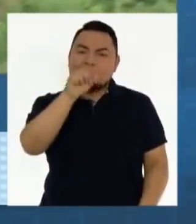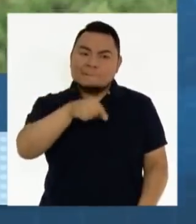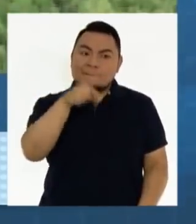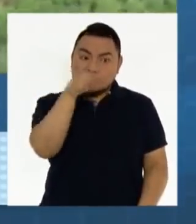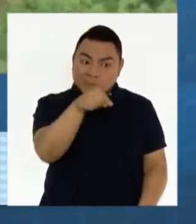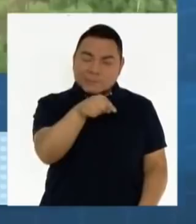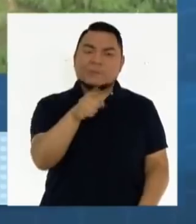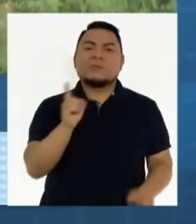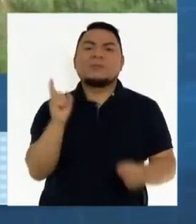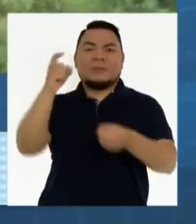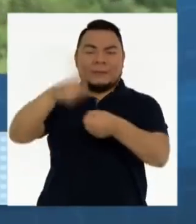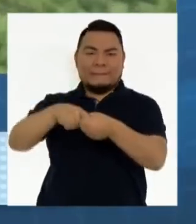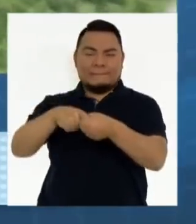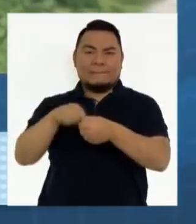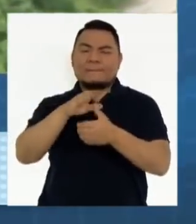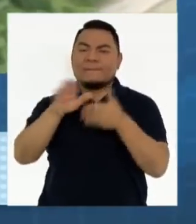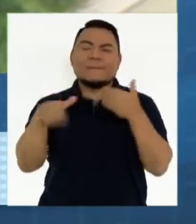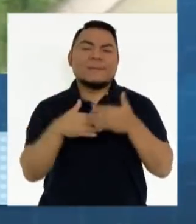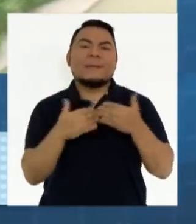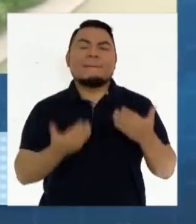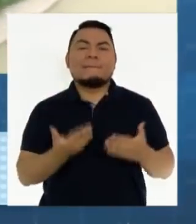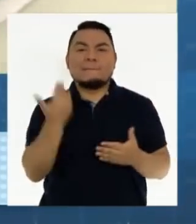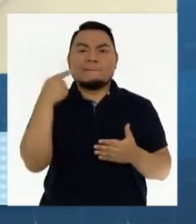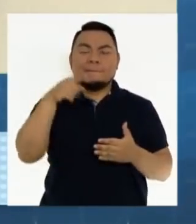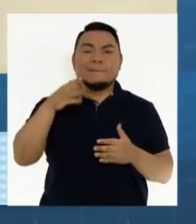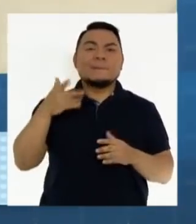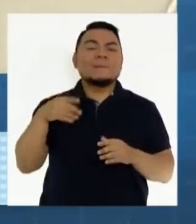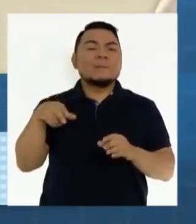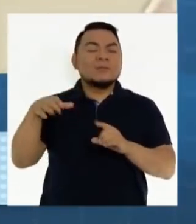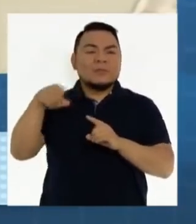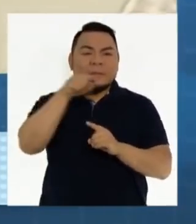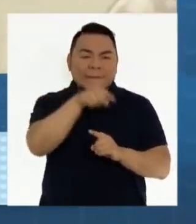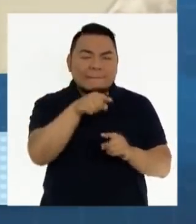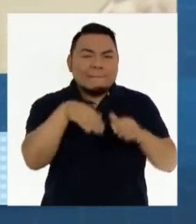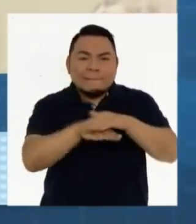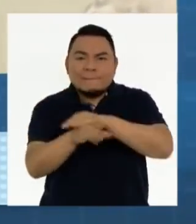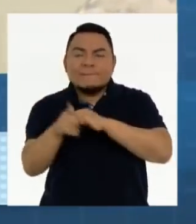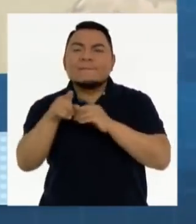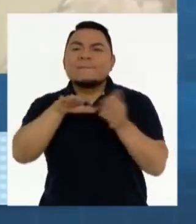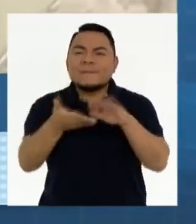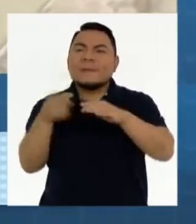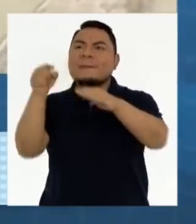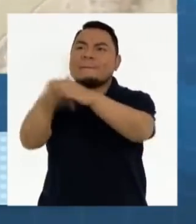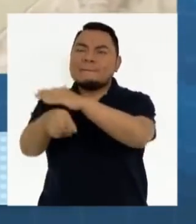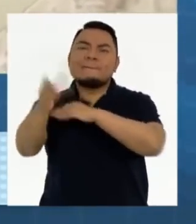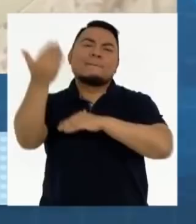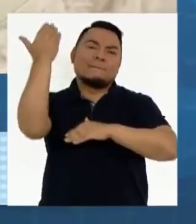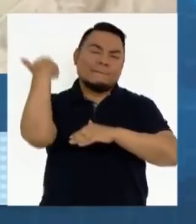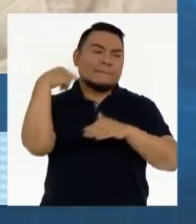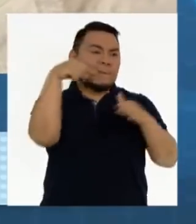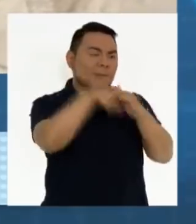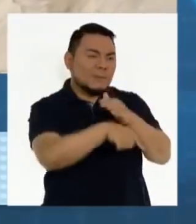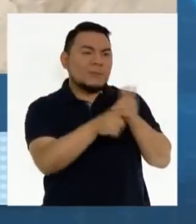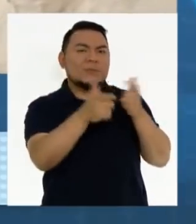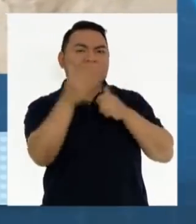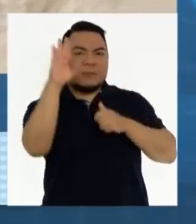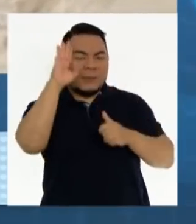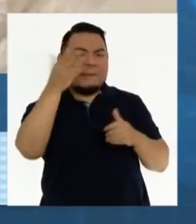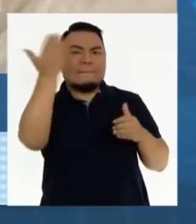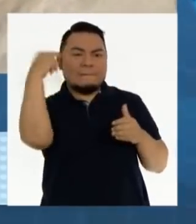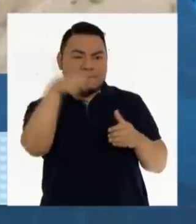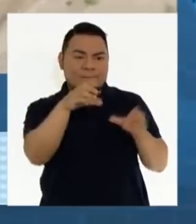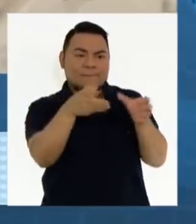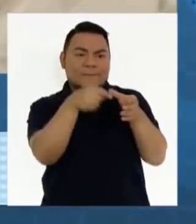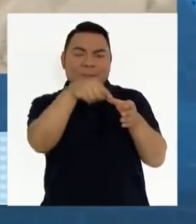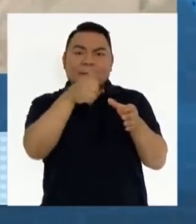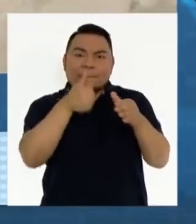han participado en todas, el derribo del helicóptero de la Napati, el bus de la muerte. Cualquier investigador que